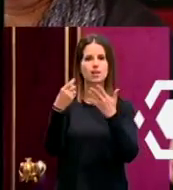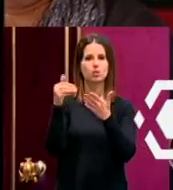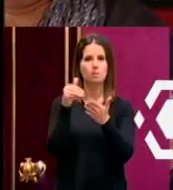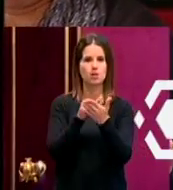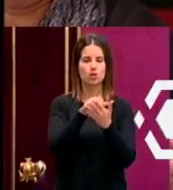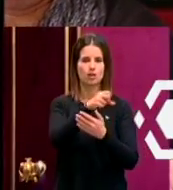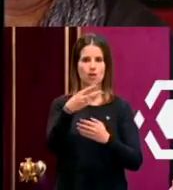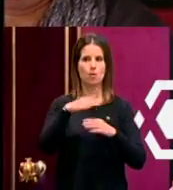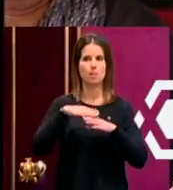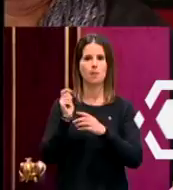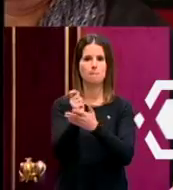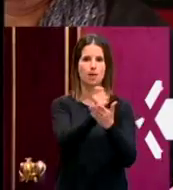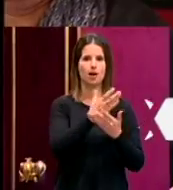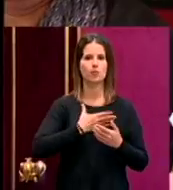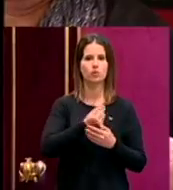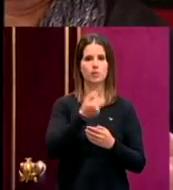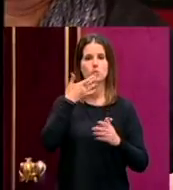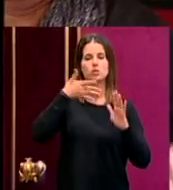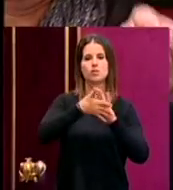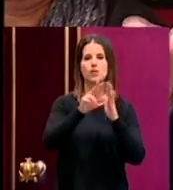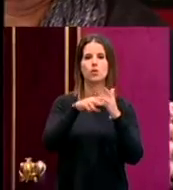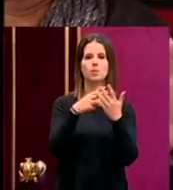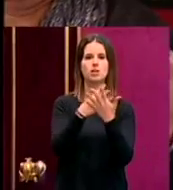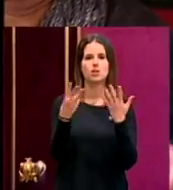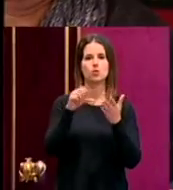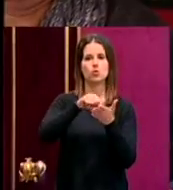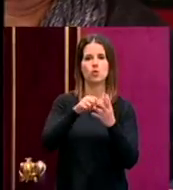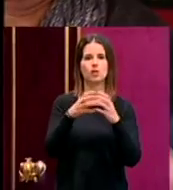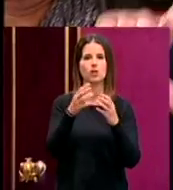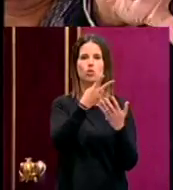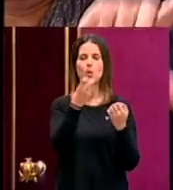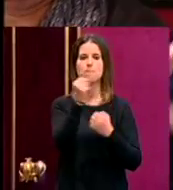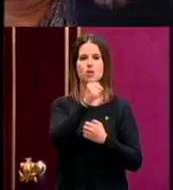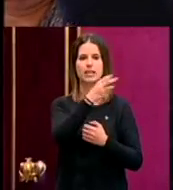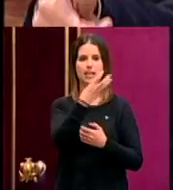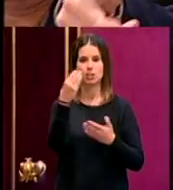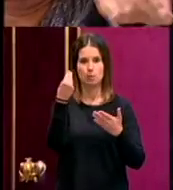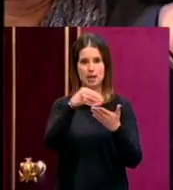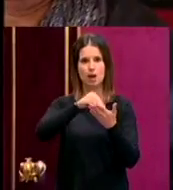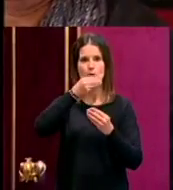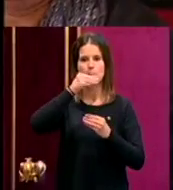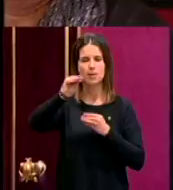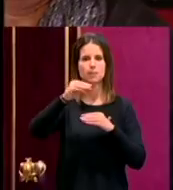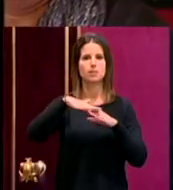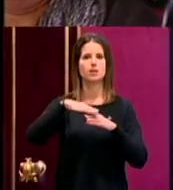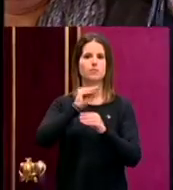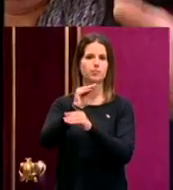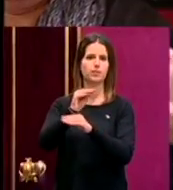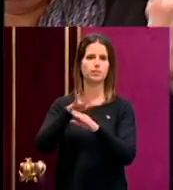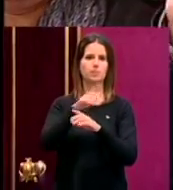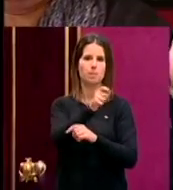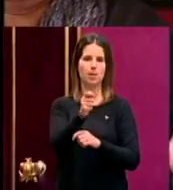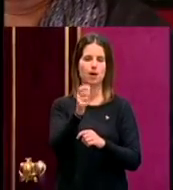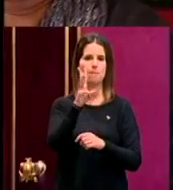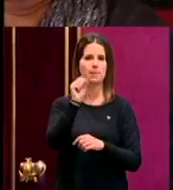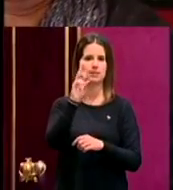ayuntamientos, lo cual supondría para el 2018 en la ciudad de Granada 2.300.000 euros de más en la financiación de la Pátrica. Instar